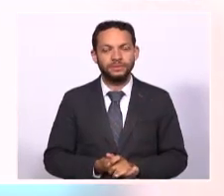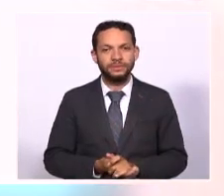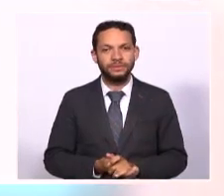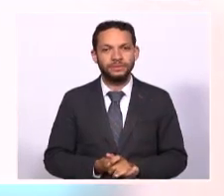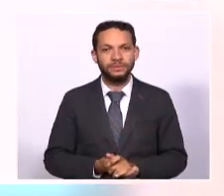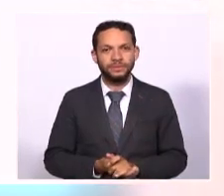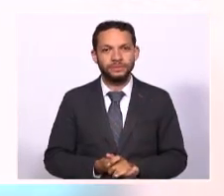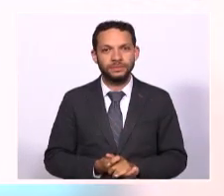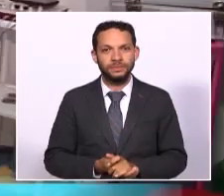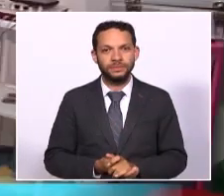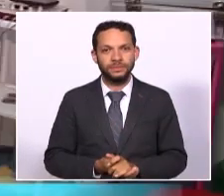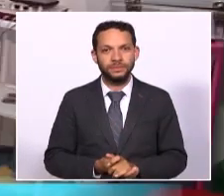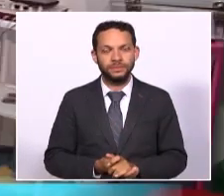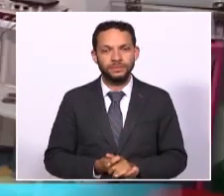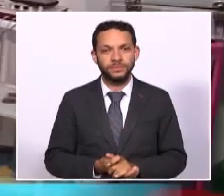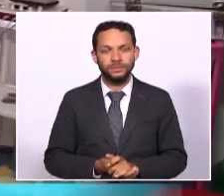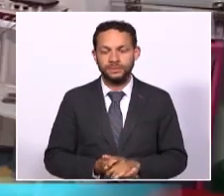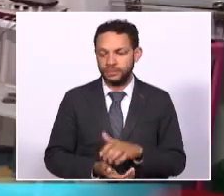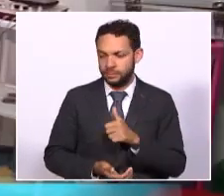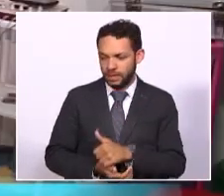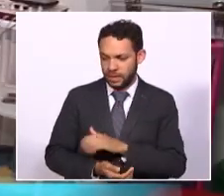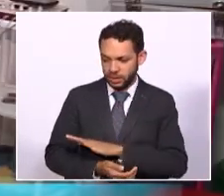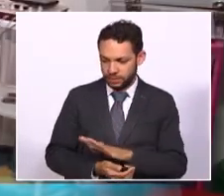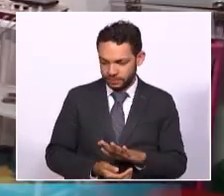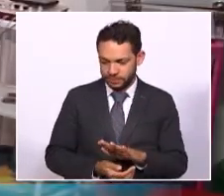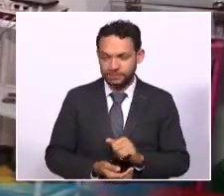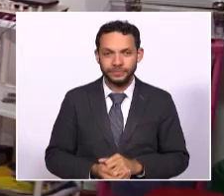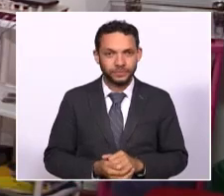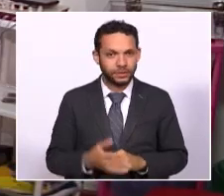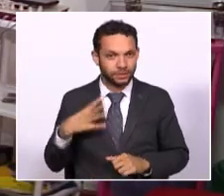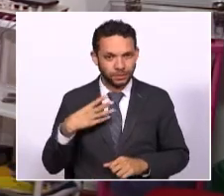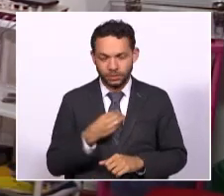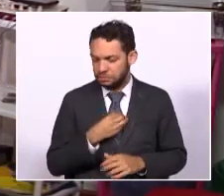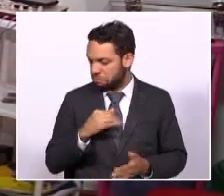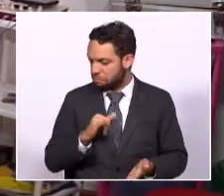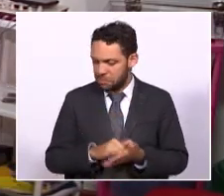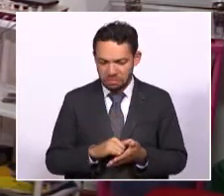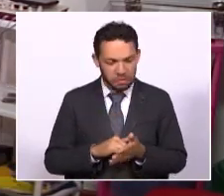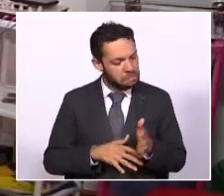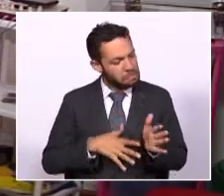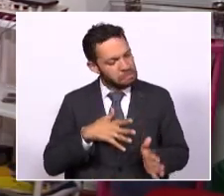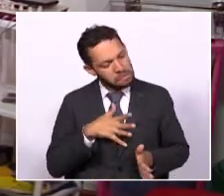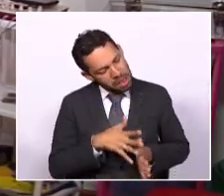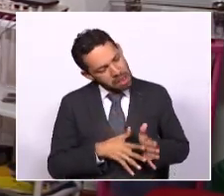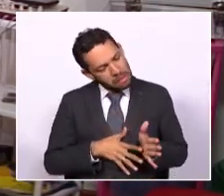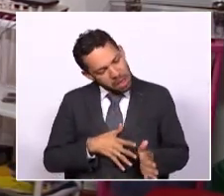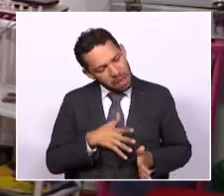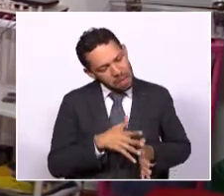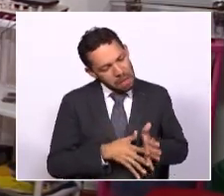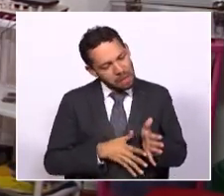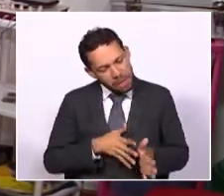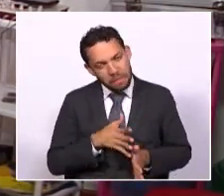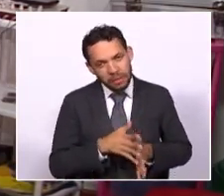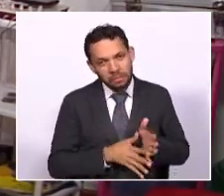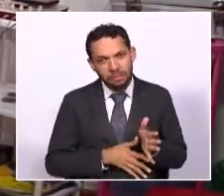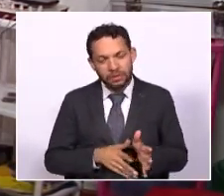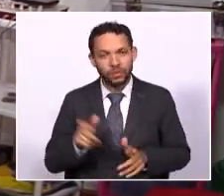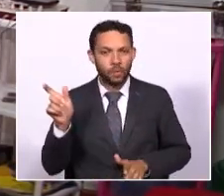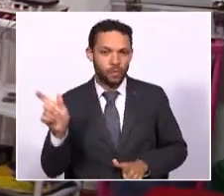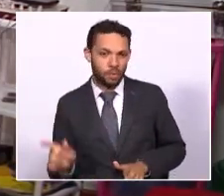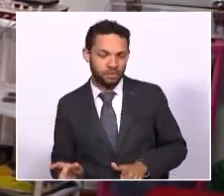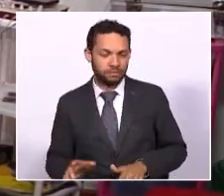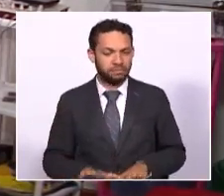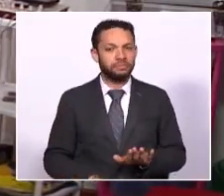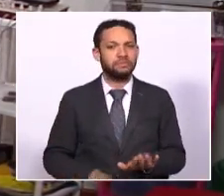Perfecto. Muy bien. Y ahí hicimos el mismo proceso que hicimos con José, pero en posición de pie.